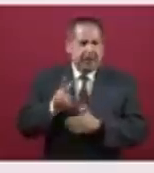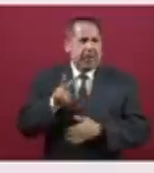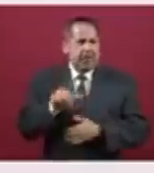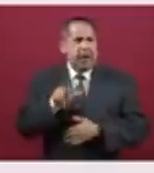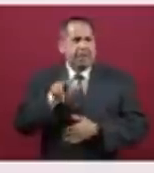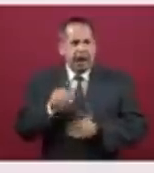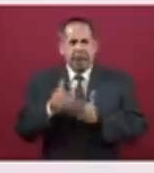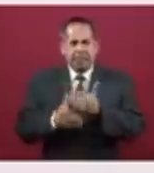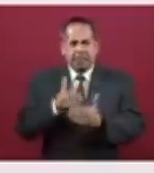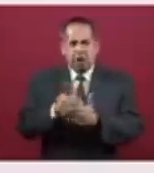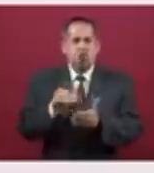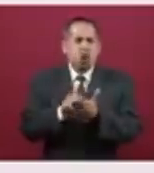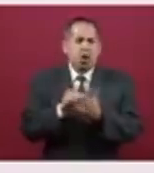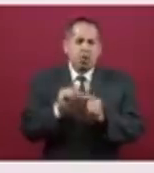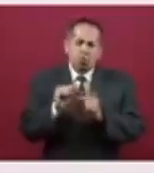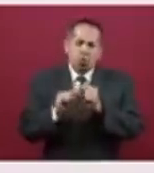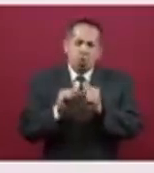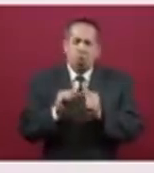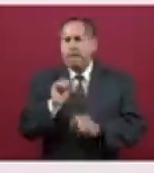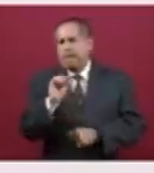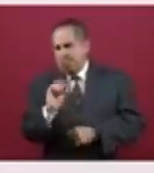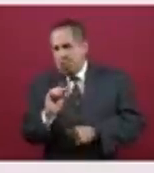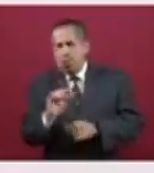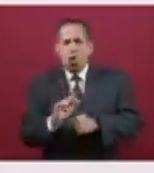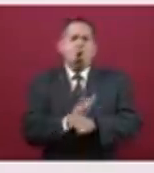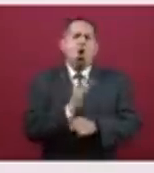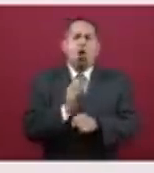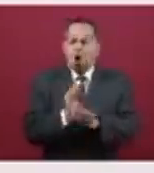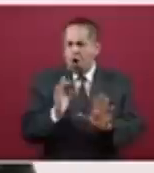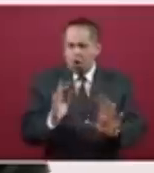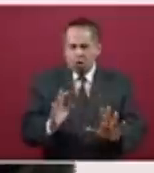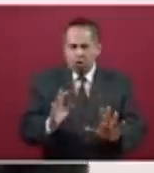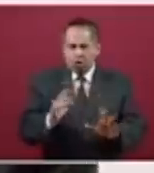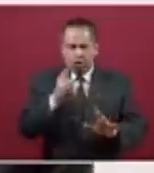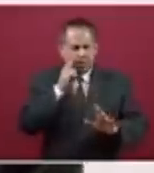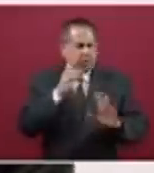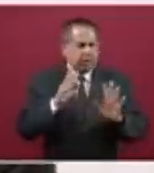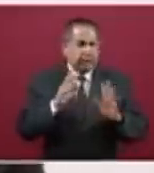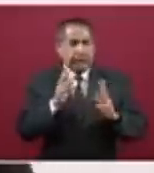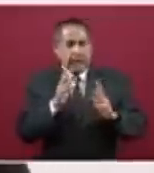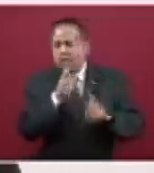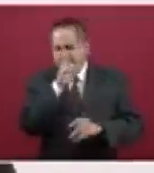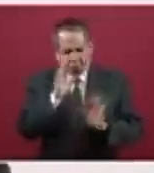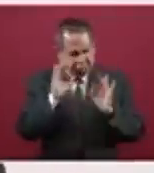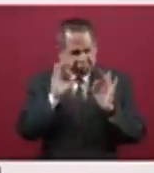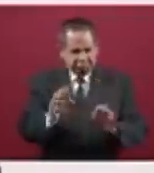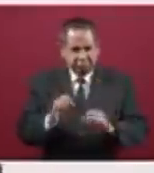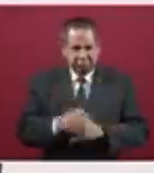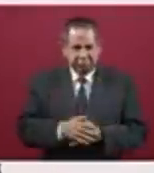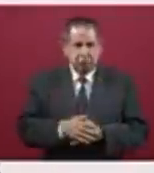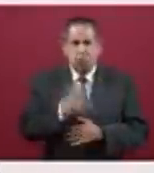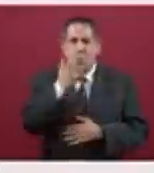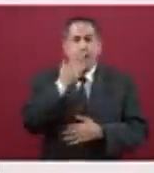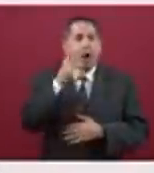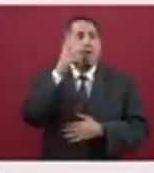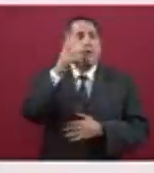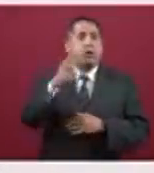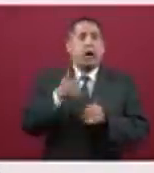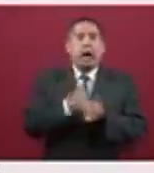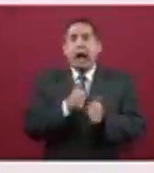Aún crece poco, pero no hay ni asomo de recesión.